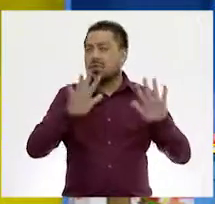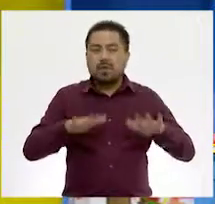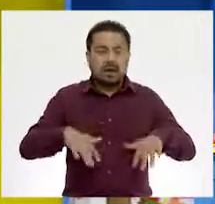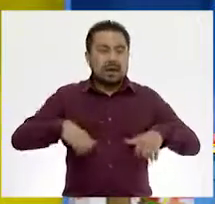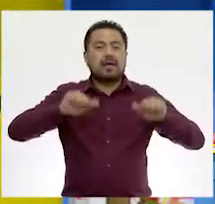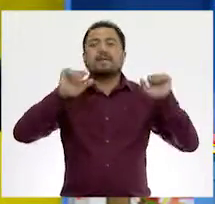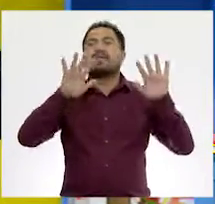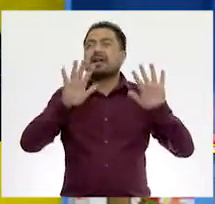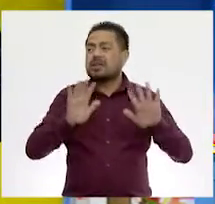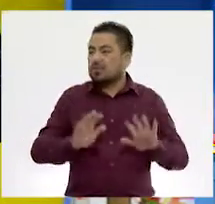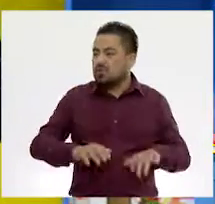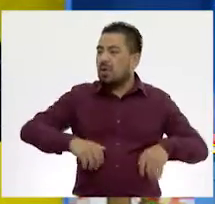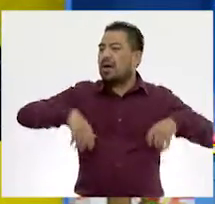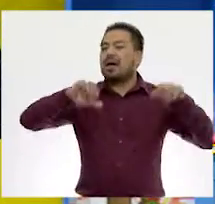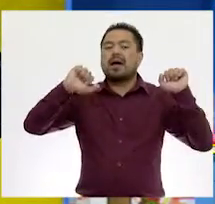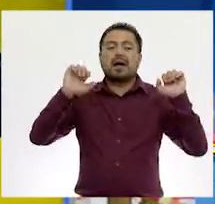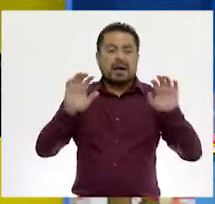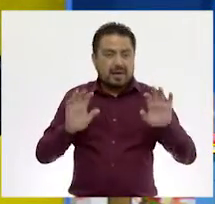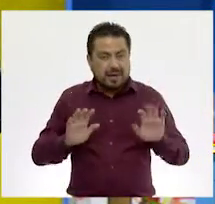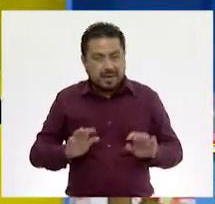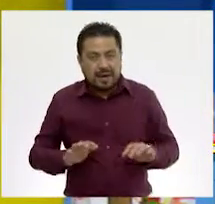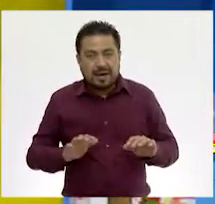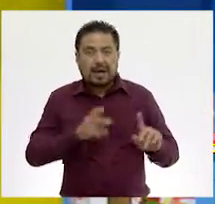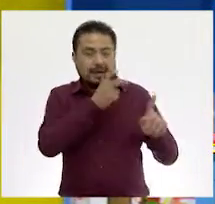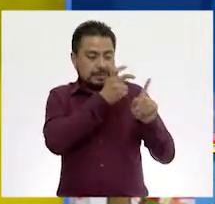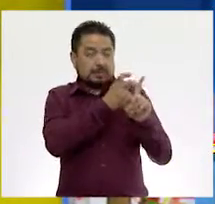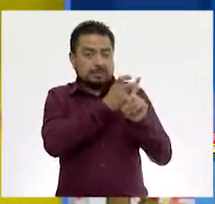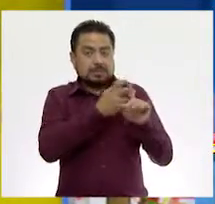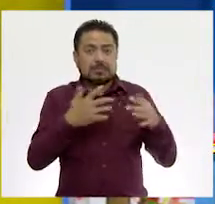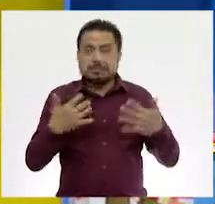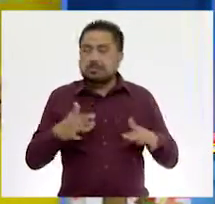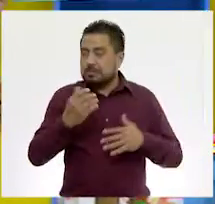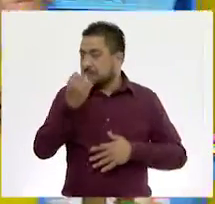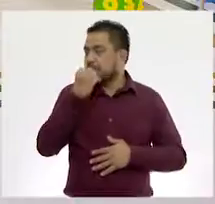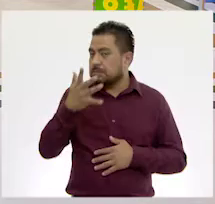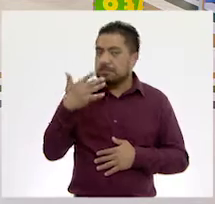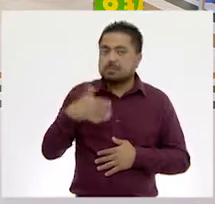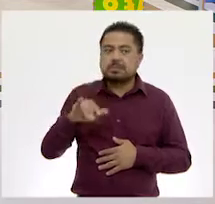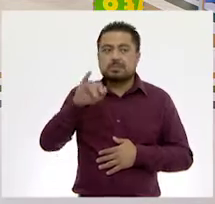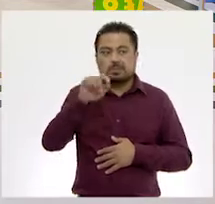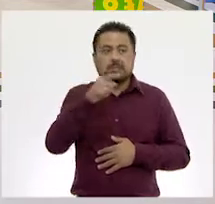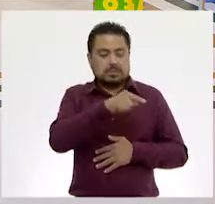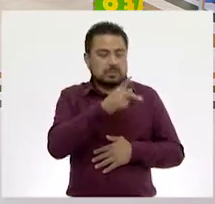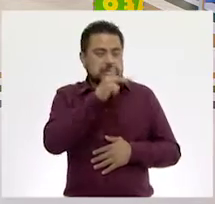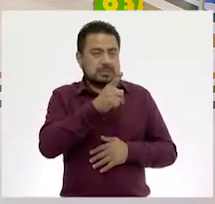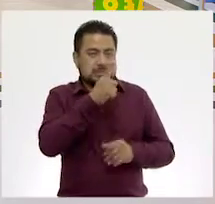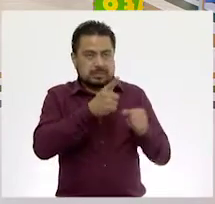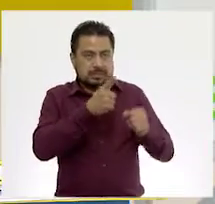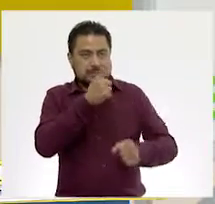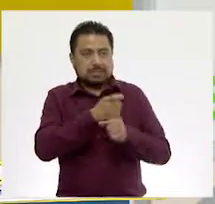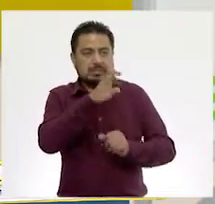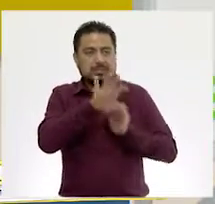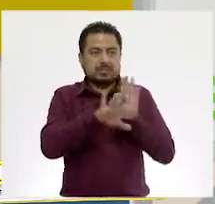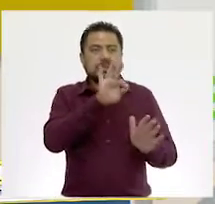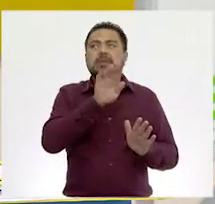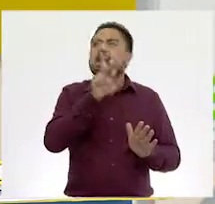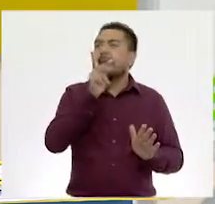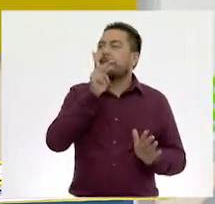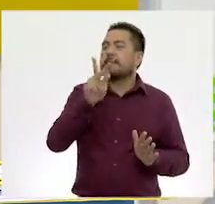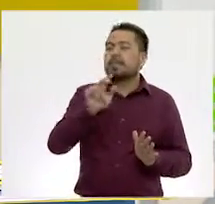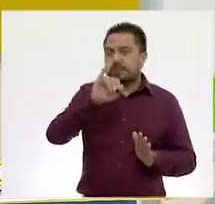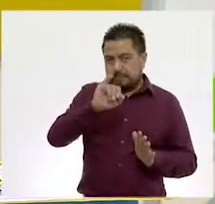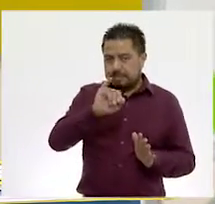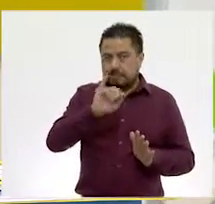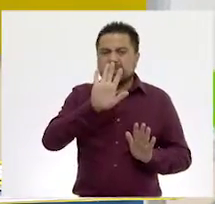Que llueva, y aquí está llueva, que llueva. Muy bien, entonces, excelente. Aquí tenemos llueva. Tenemos nuestra primer palabra. Así